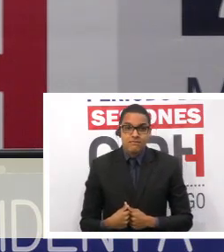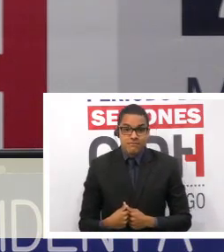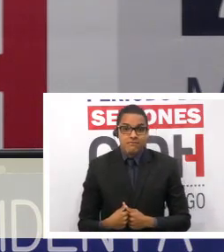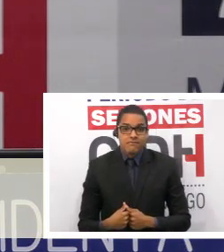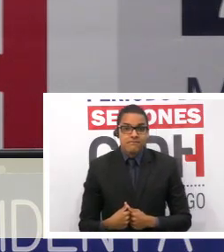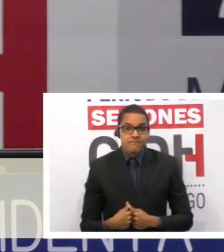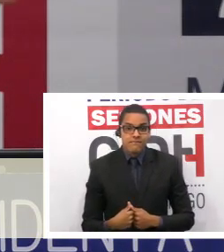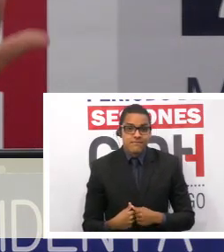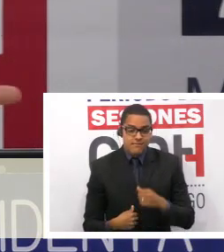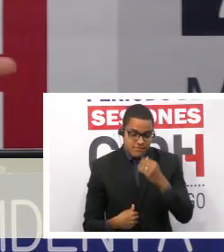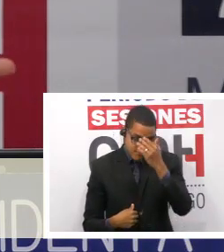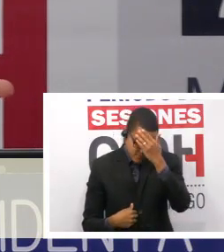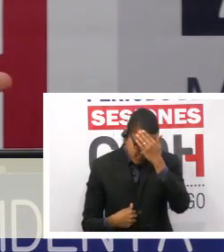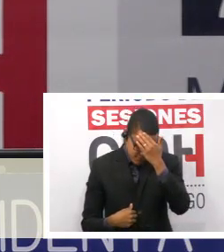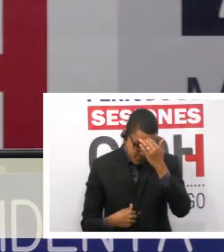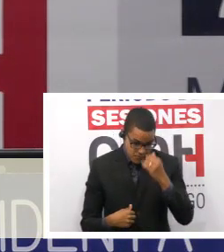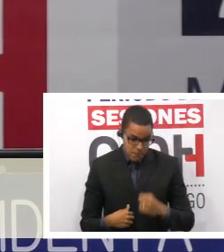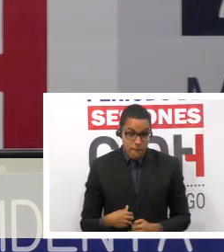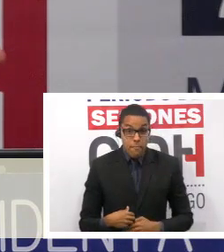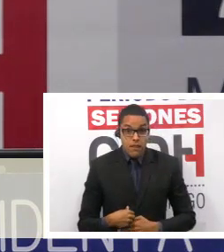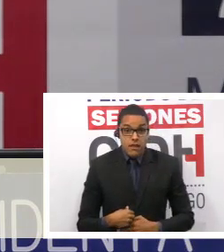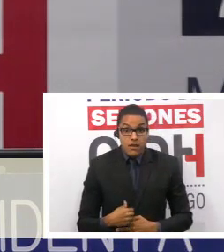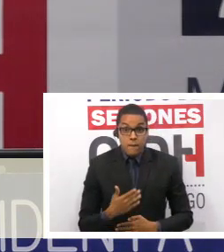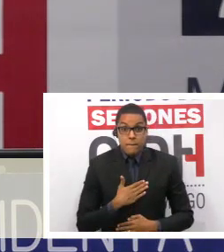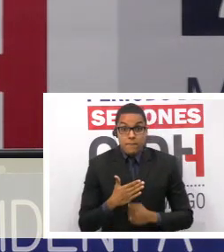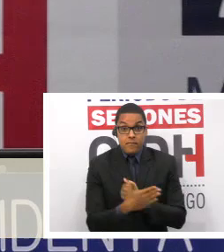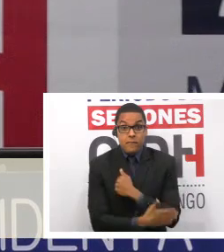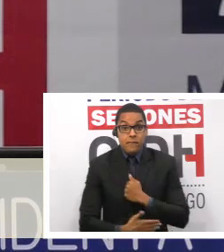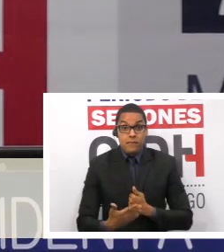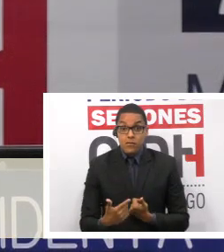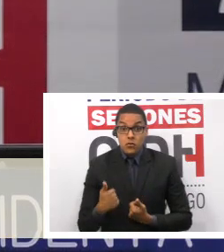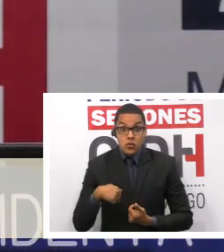muy intenso